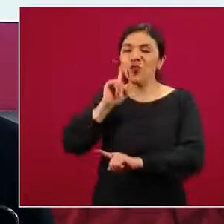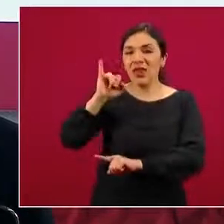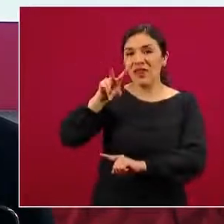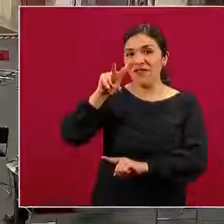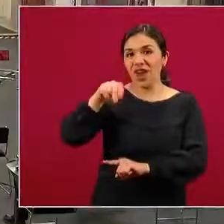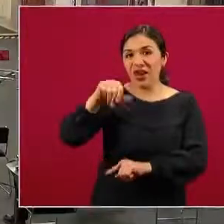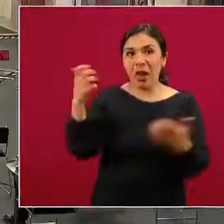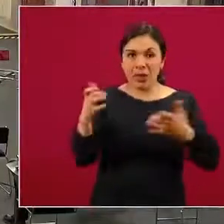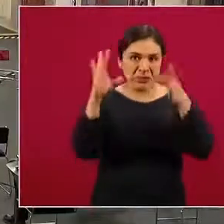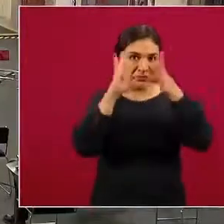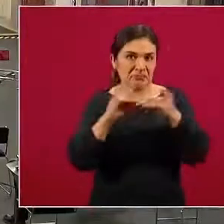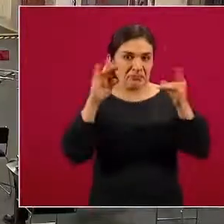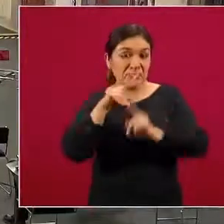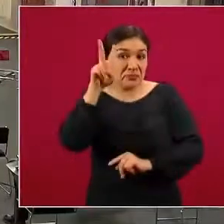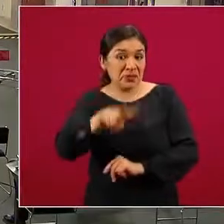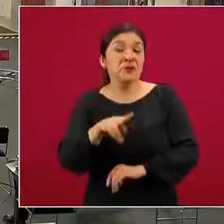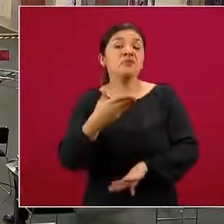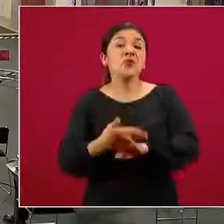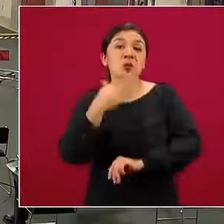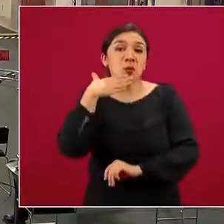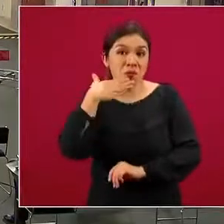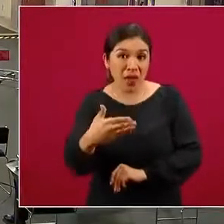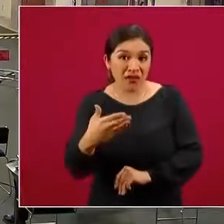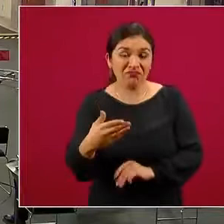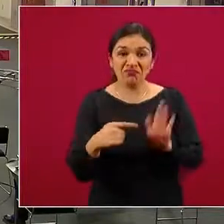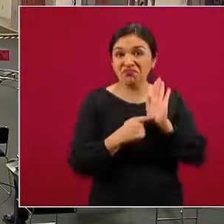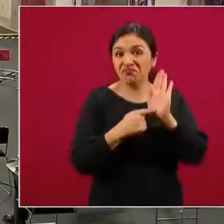está yendo muy bien. Tenemos